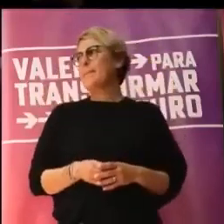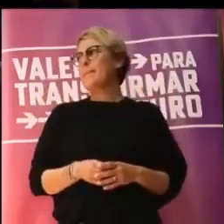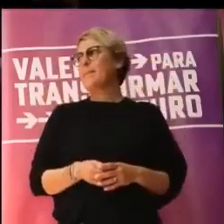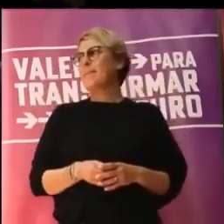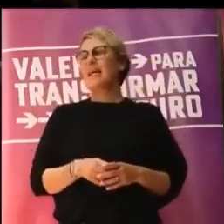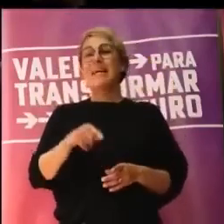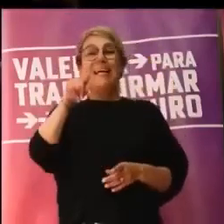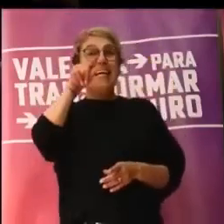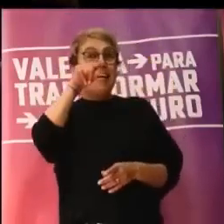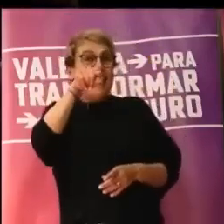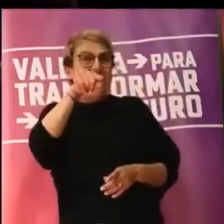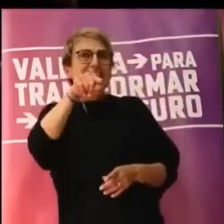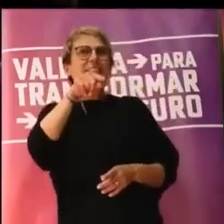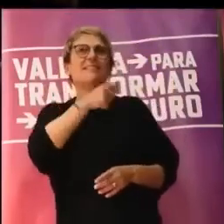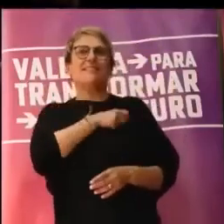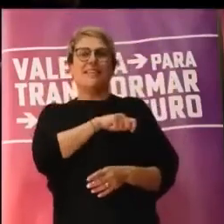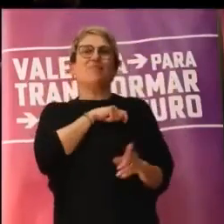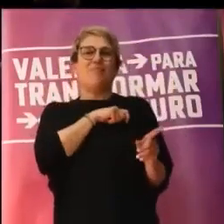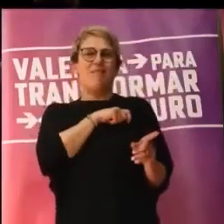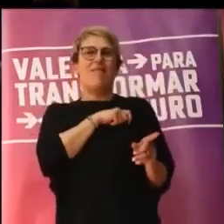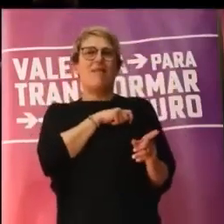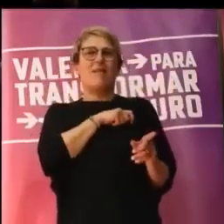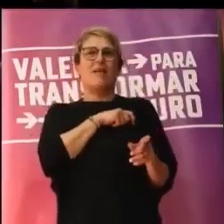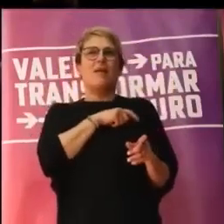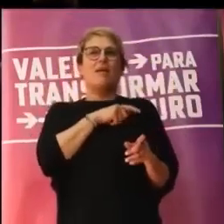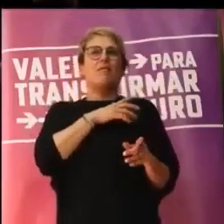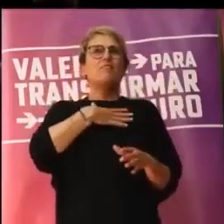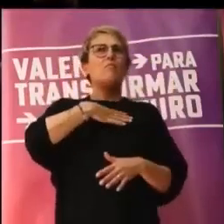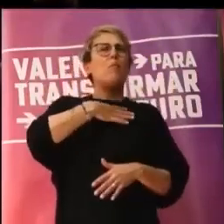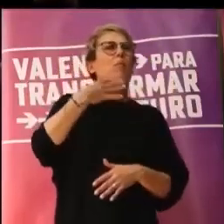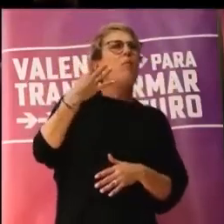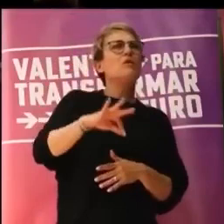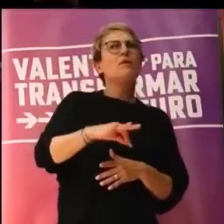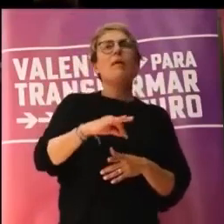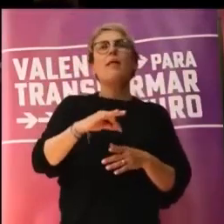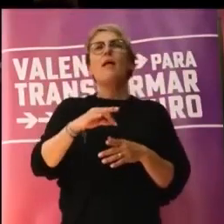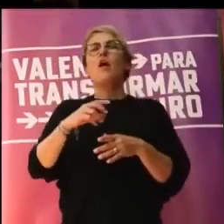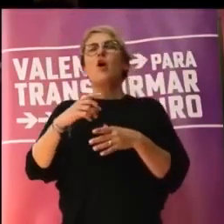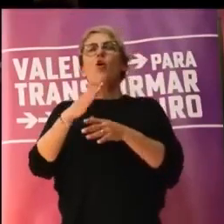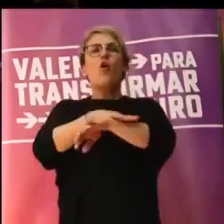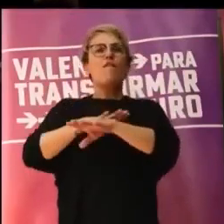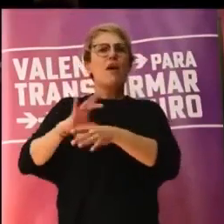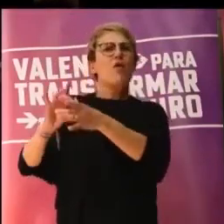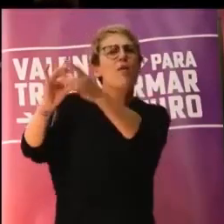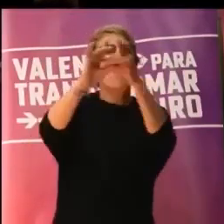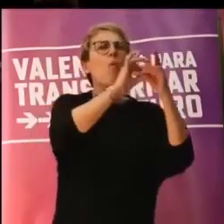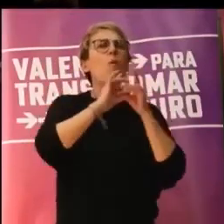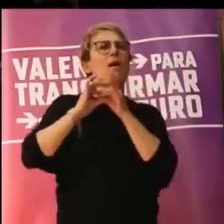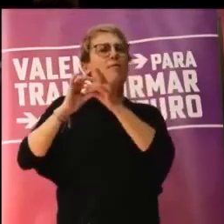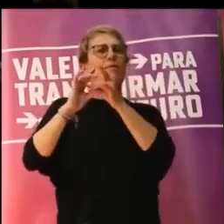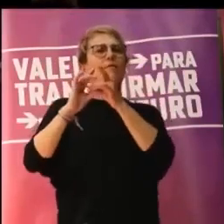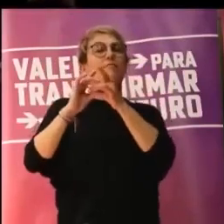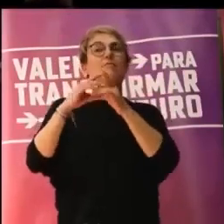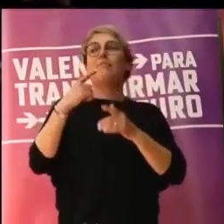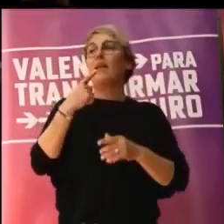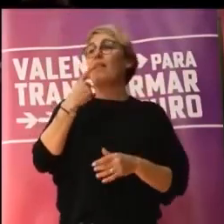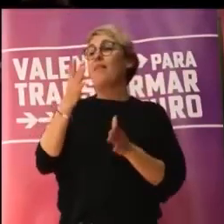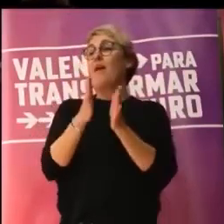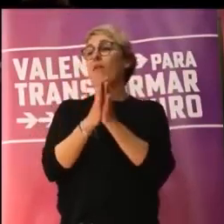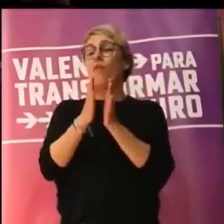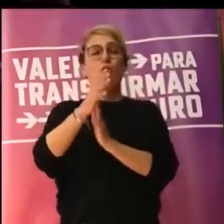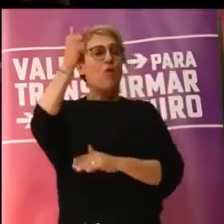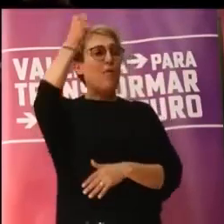Es esa España la que hizo posible el gobierno de coalición. Un gobierno de coalición que, como decía el